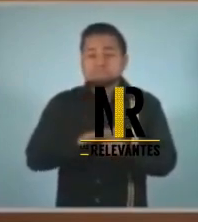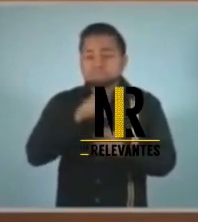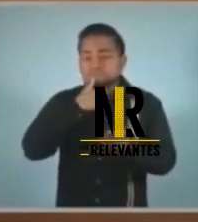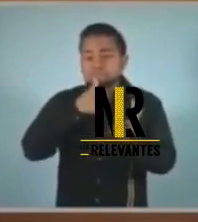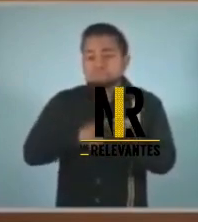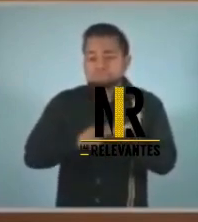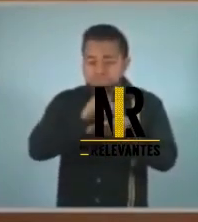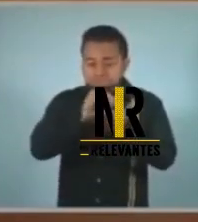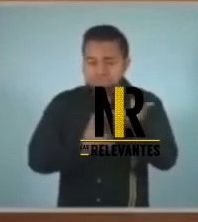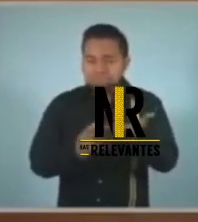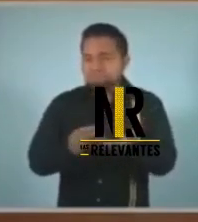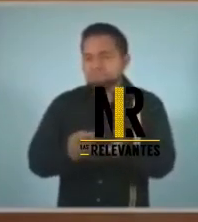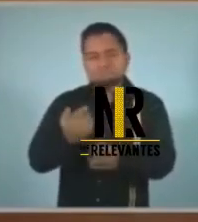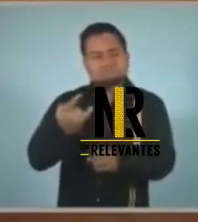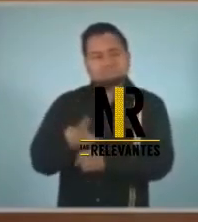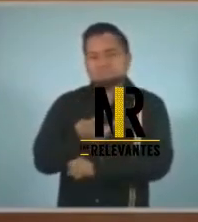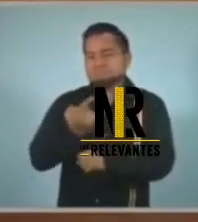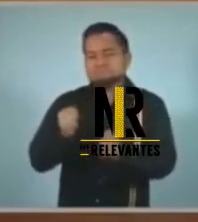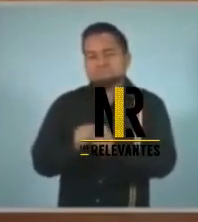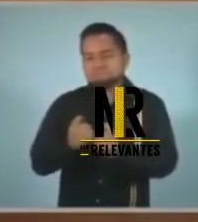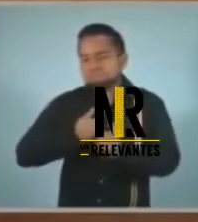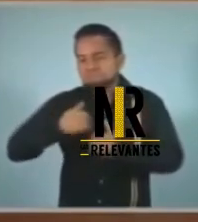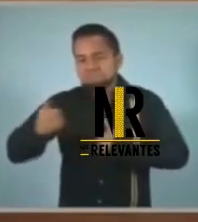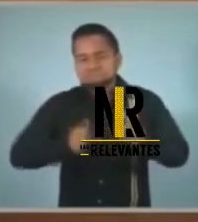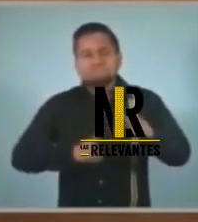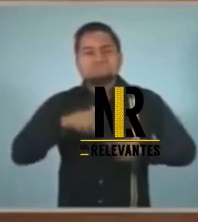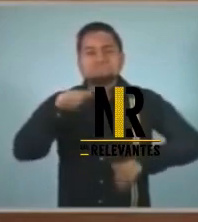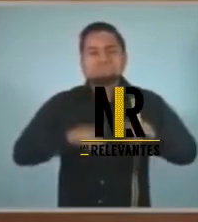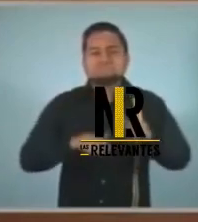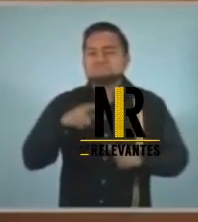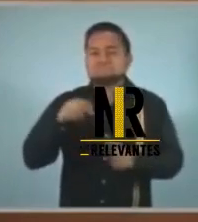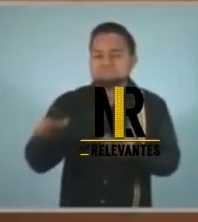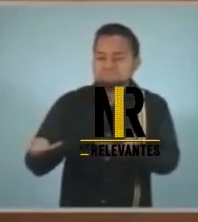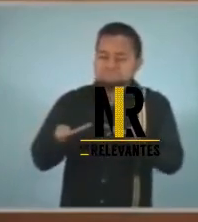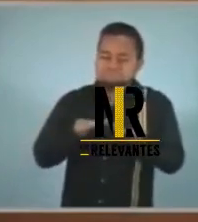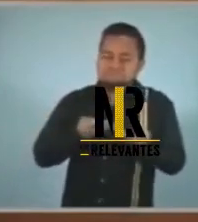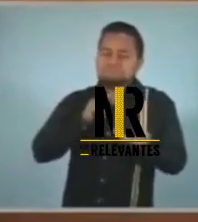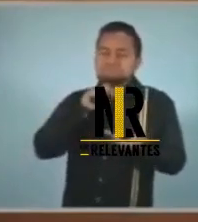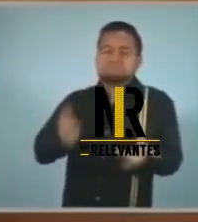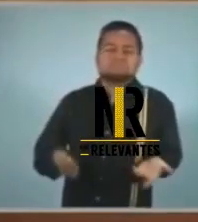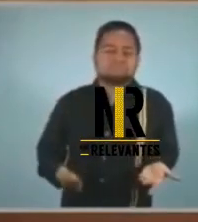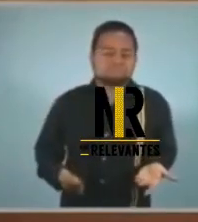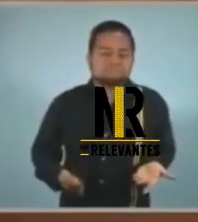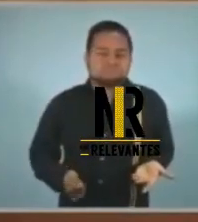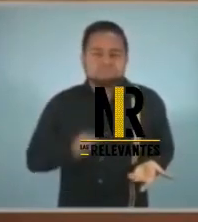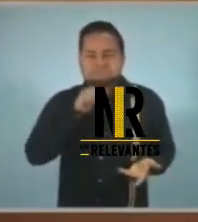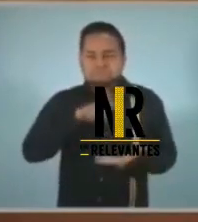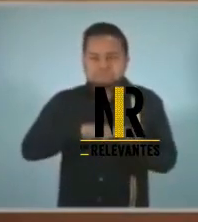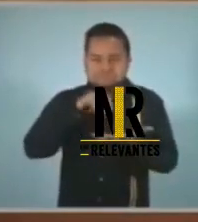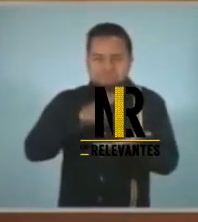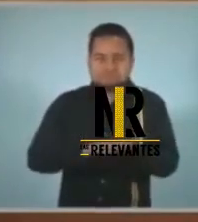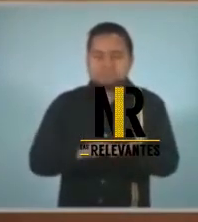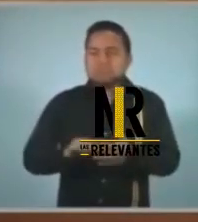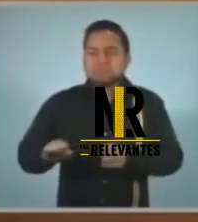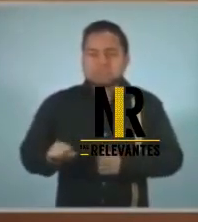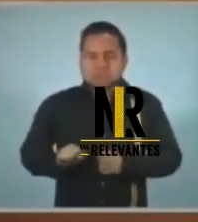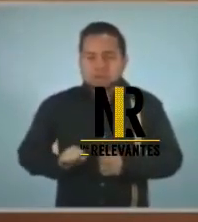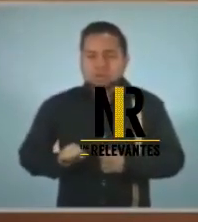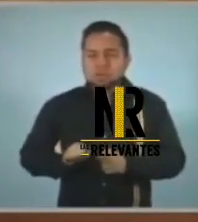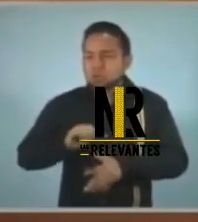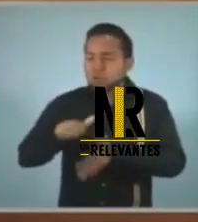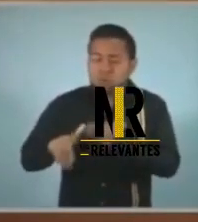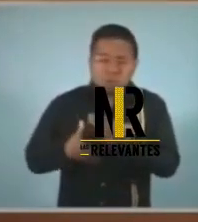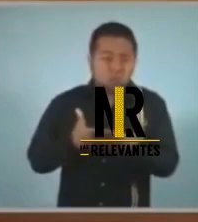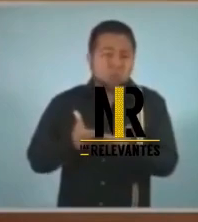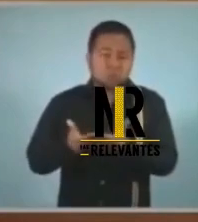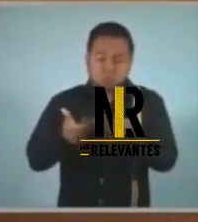de manifiesto de cumplimiento con la operación de la ruta que en algunos casos no se han presentado, como también copias de pólizas de seguros. Entonces, bueno,